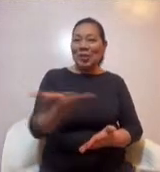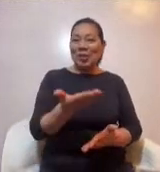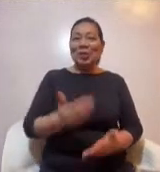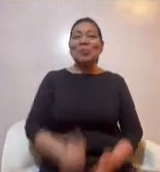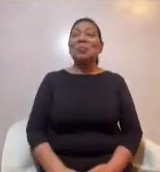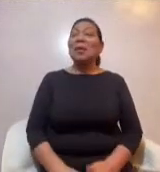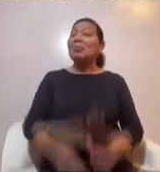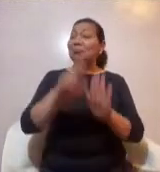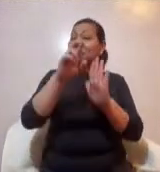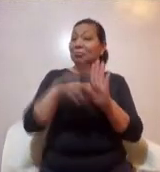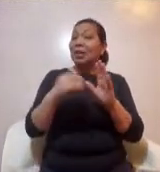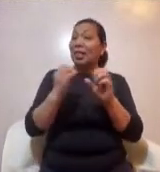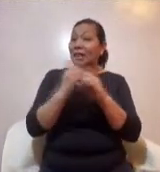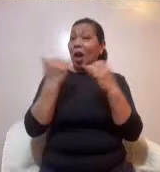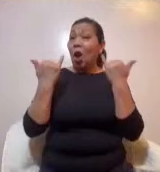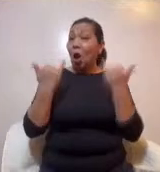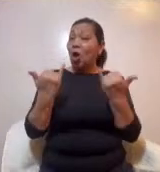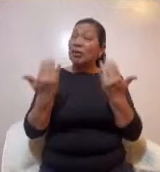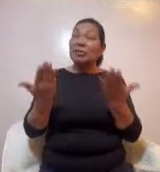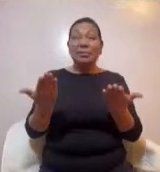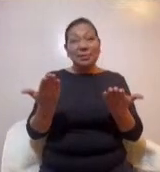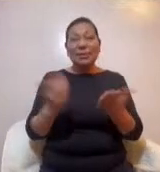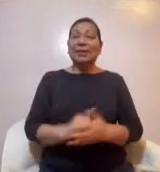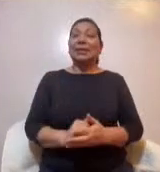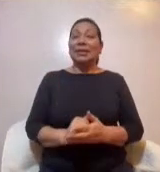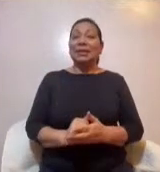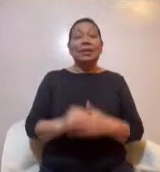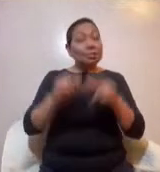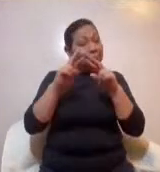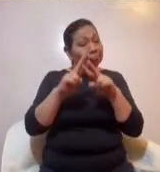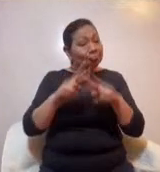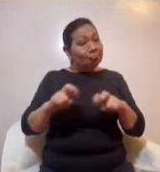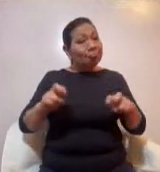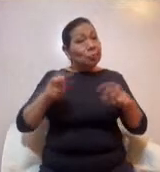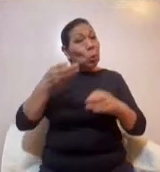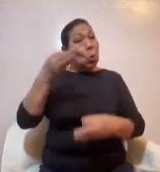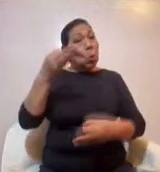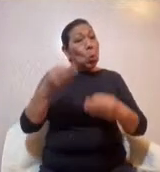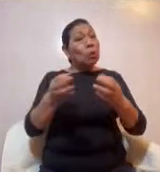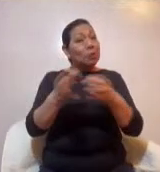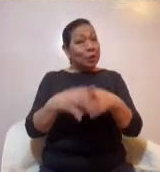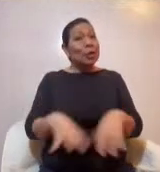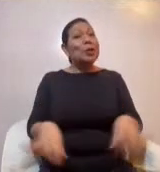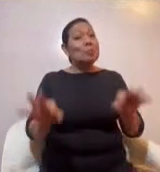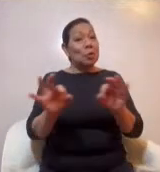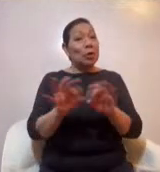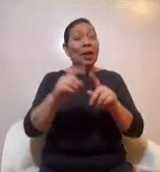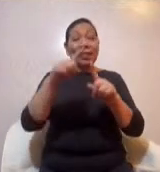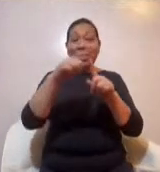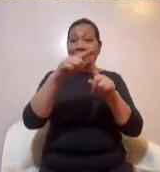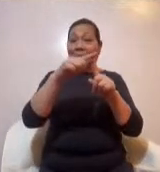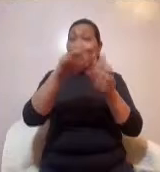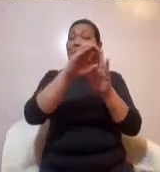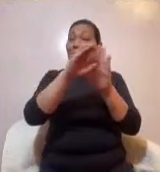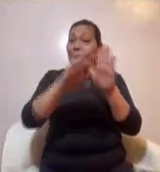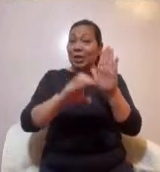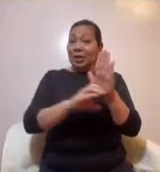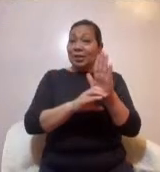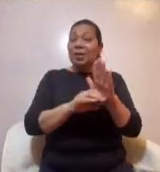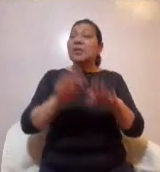a todas y a todos. El programa del día de hoy está destinado a analizar una sentencia muy importante del